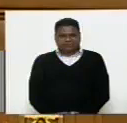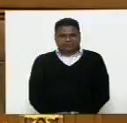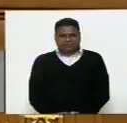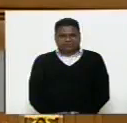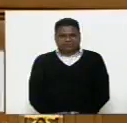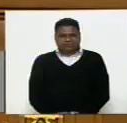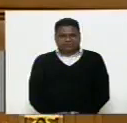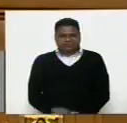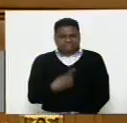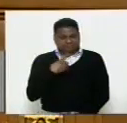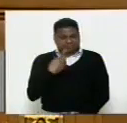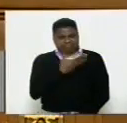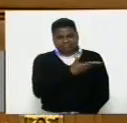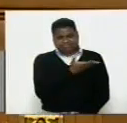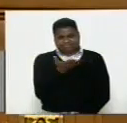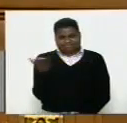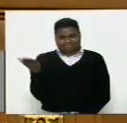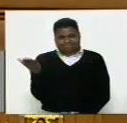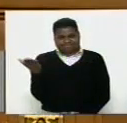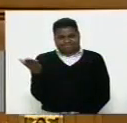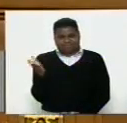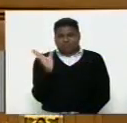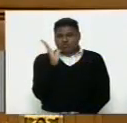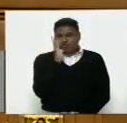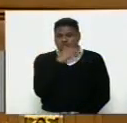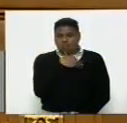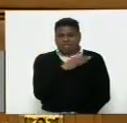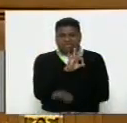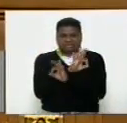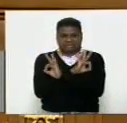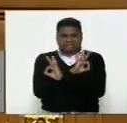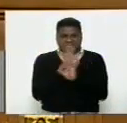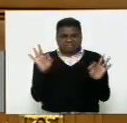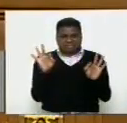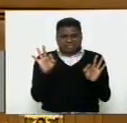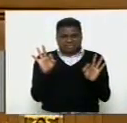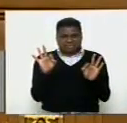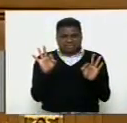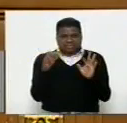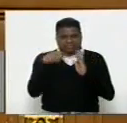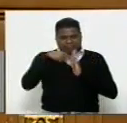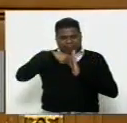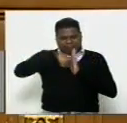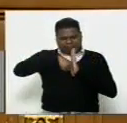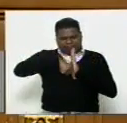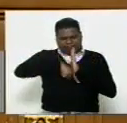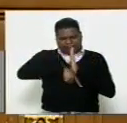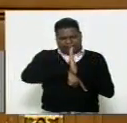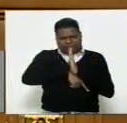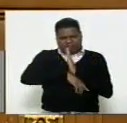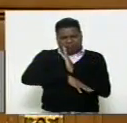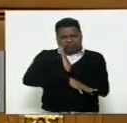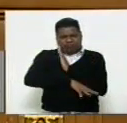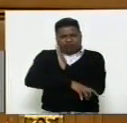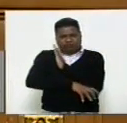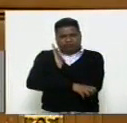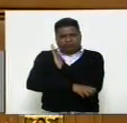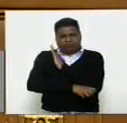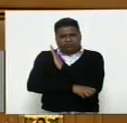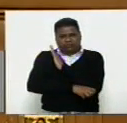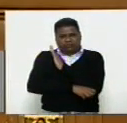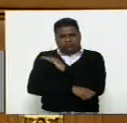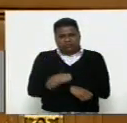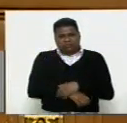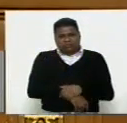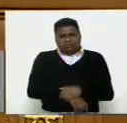queridas camaradas, no hay nada tan arraigado como la